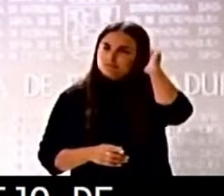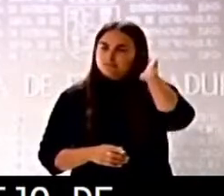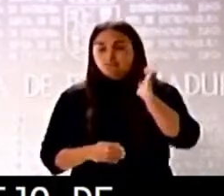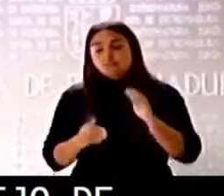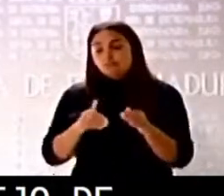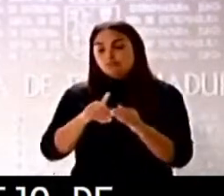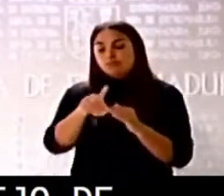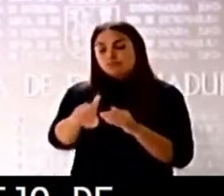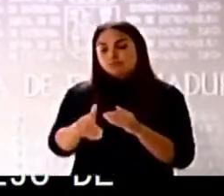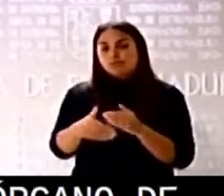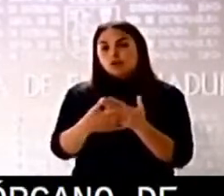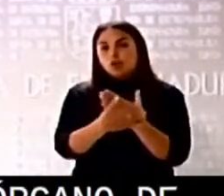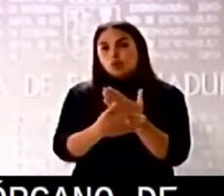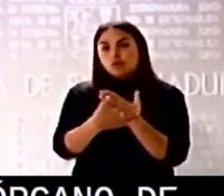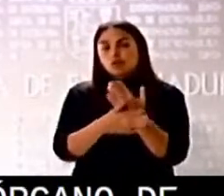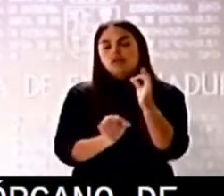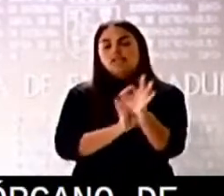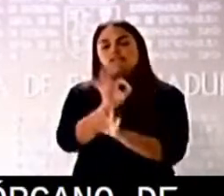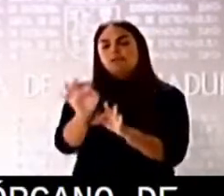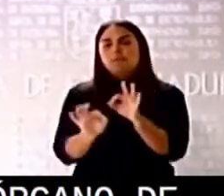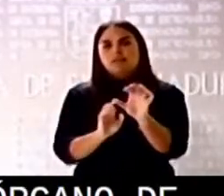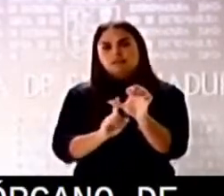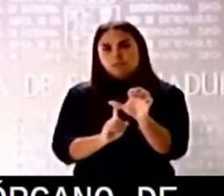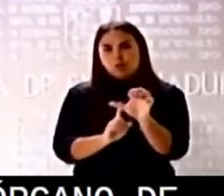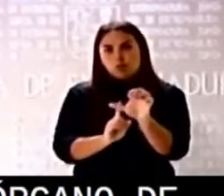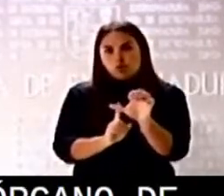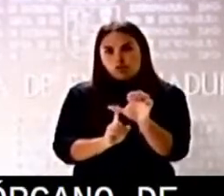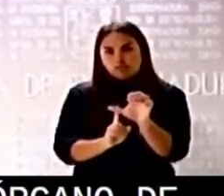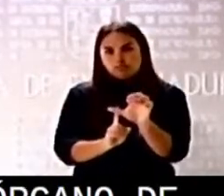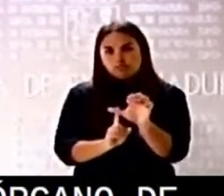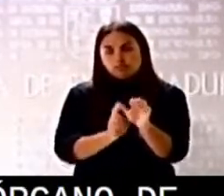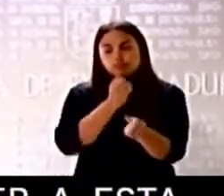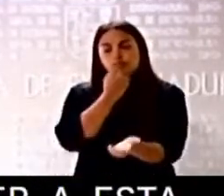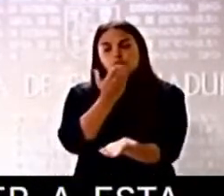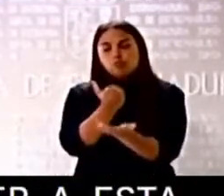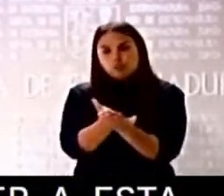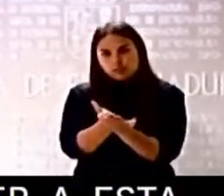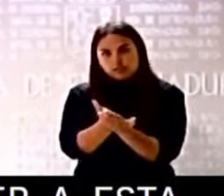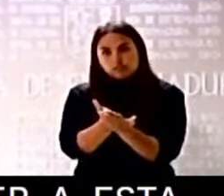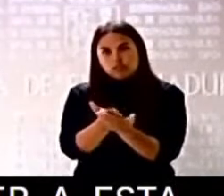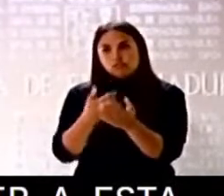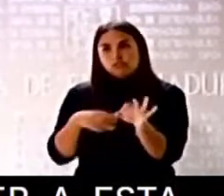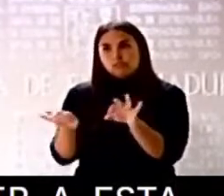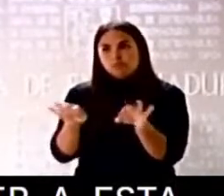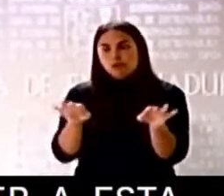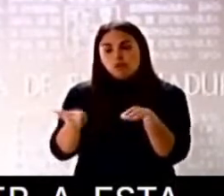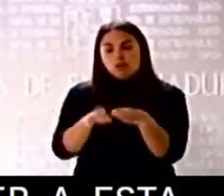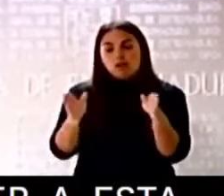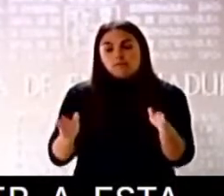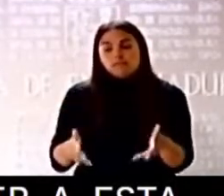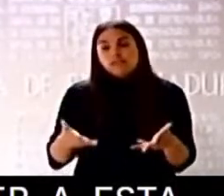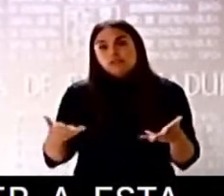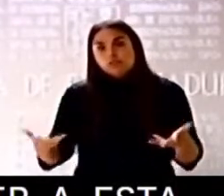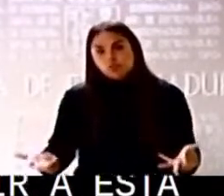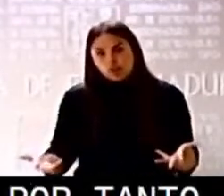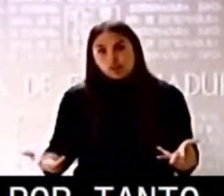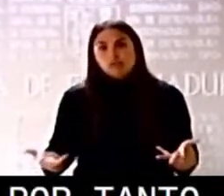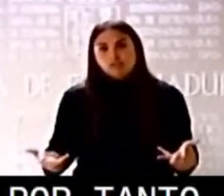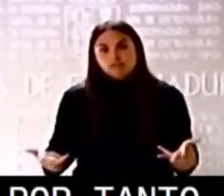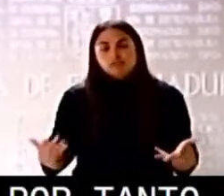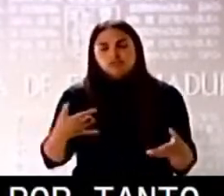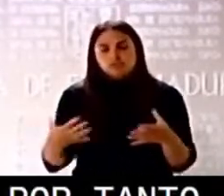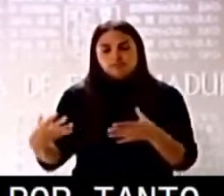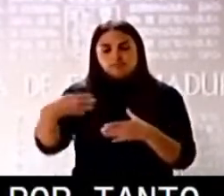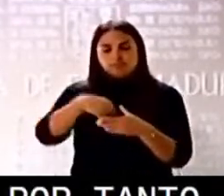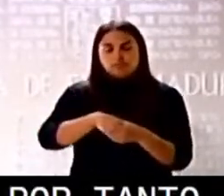mesa, que es el órgano de gobierno de la Asamblea de Extremadura, irá esta propuesta, será calificada por la mesa y, por tanto, entrará a formar